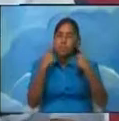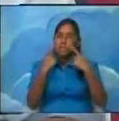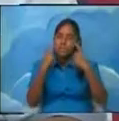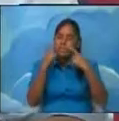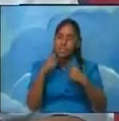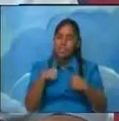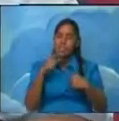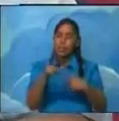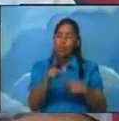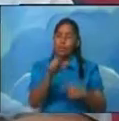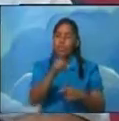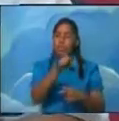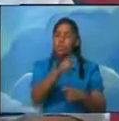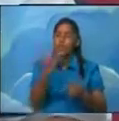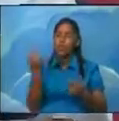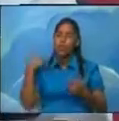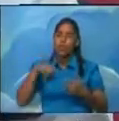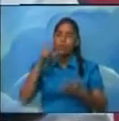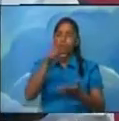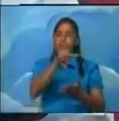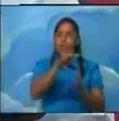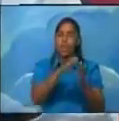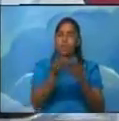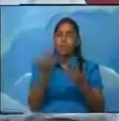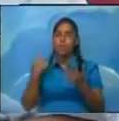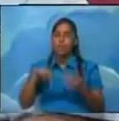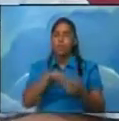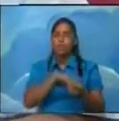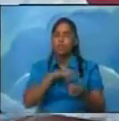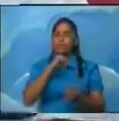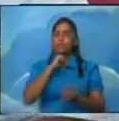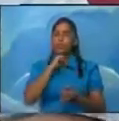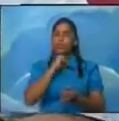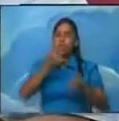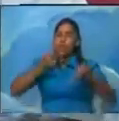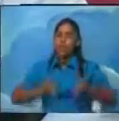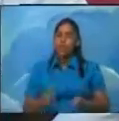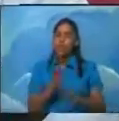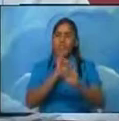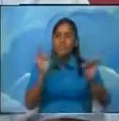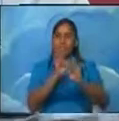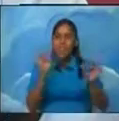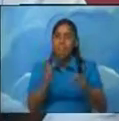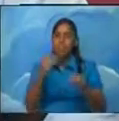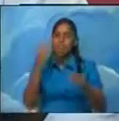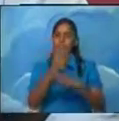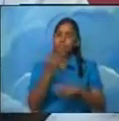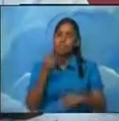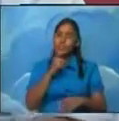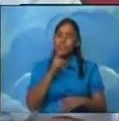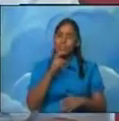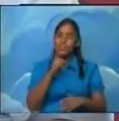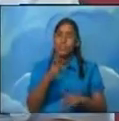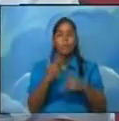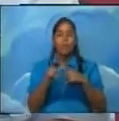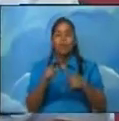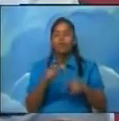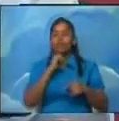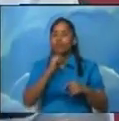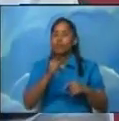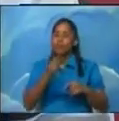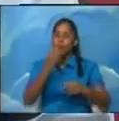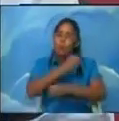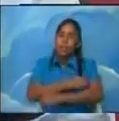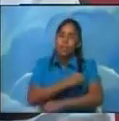mío, que yo tengo que enseñarle la palabra a vuestros hijos, nada me cuesta, tengo que hacerlo por obediencia. Hermano, y dice